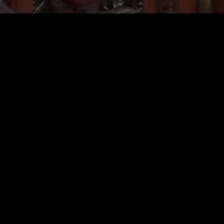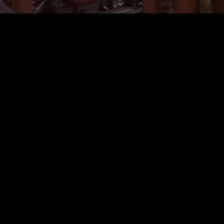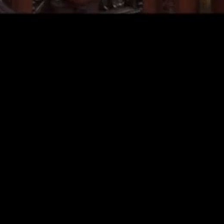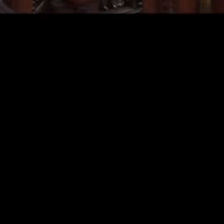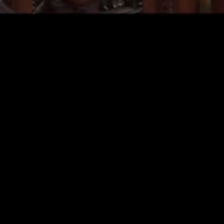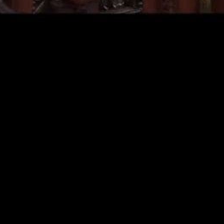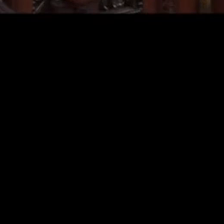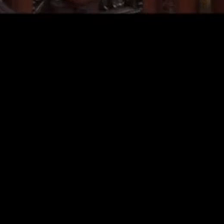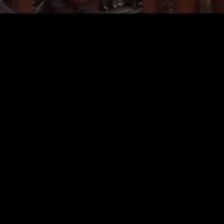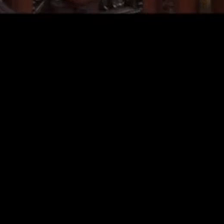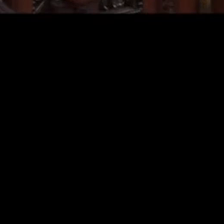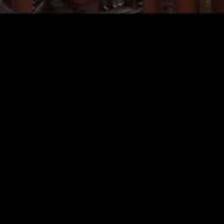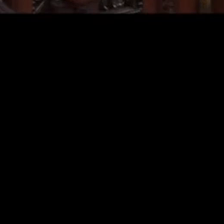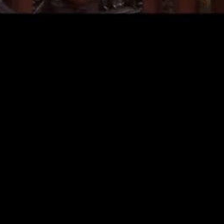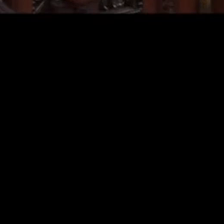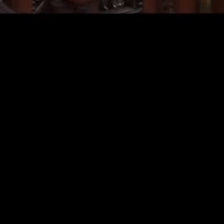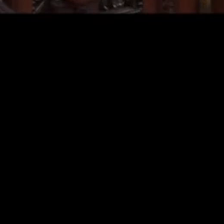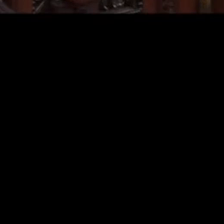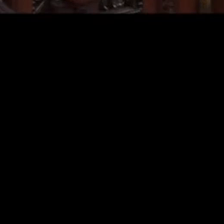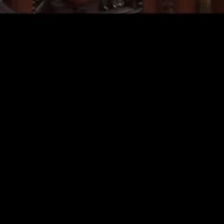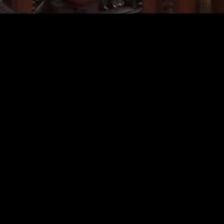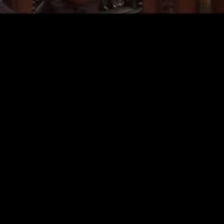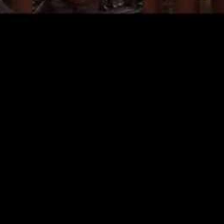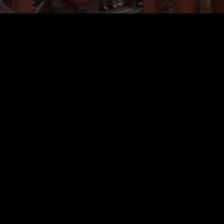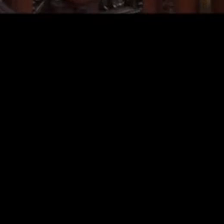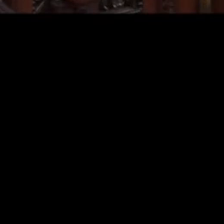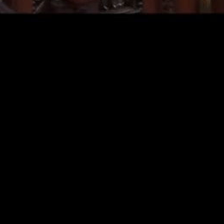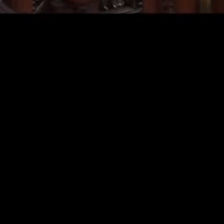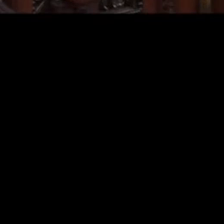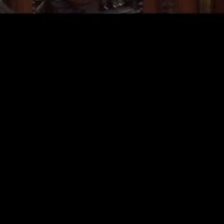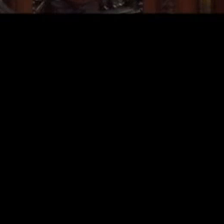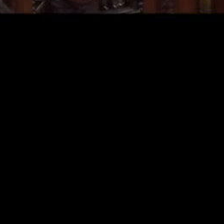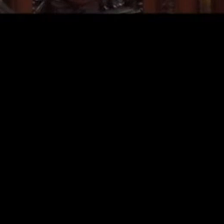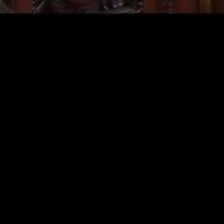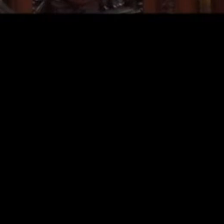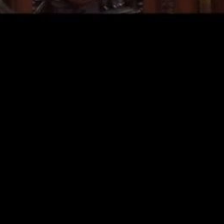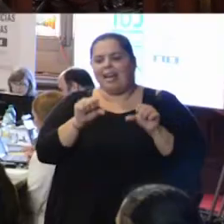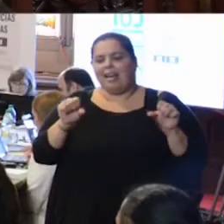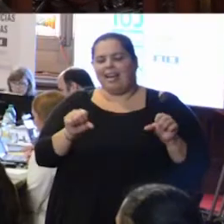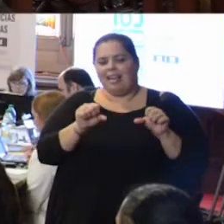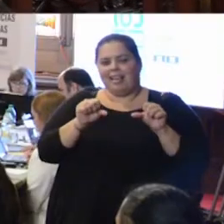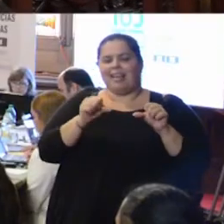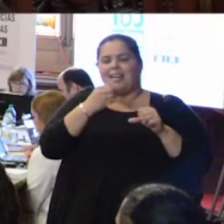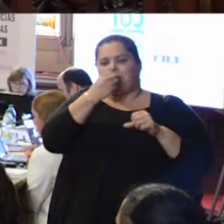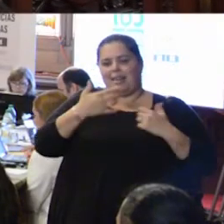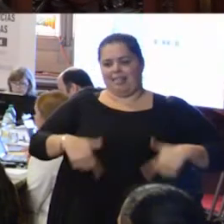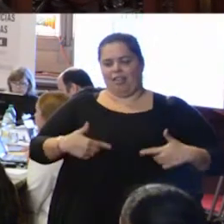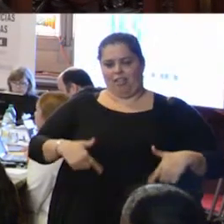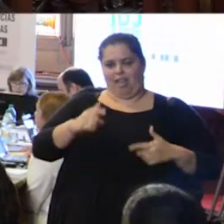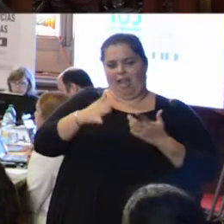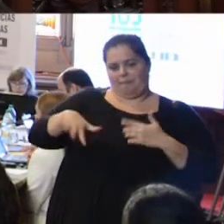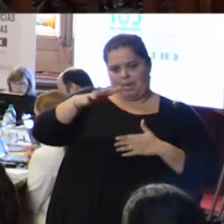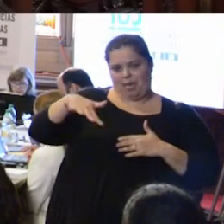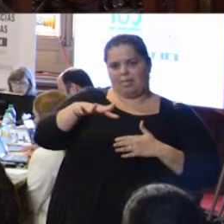actividades, obras o proyectos sin contar con estudios de impacto ambiental debidamente aprobados por el Ministerio de Ambiente. De igual forma, tanto el